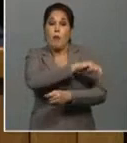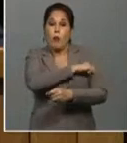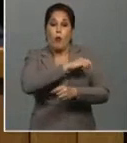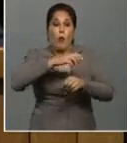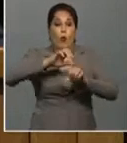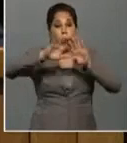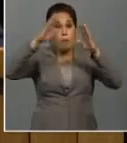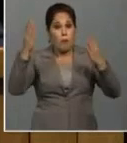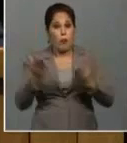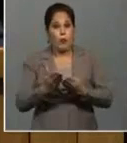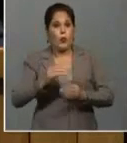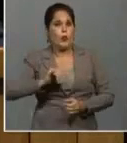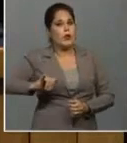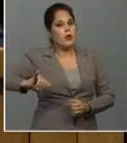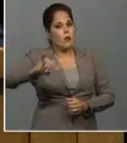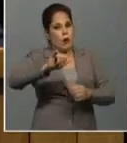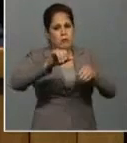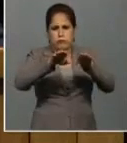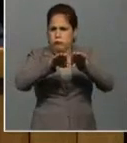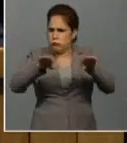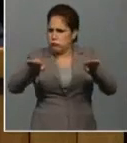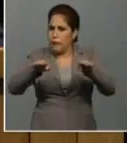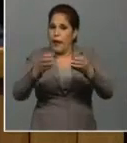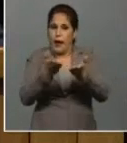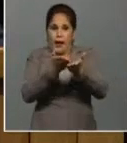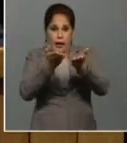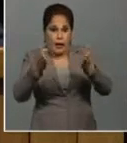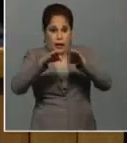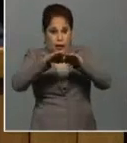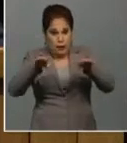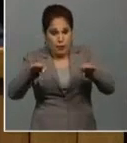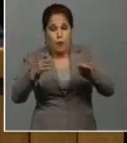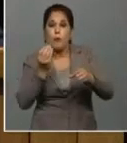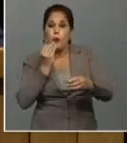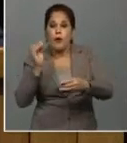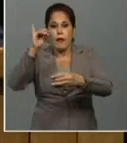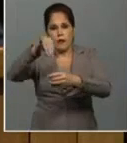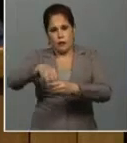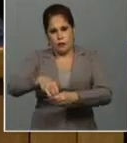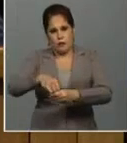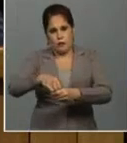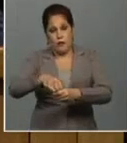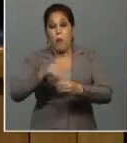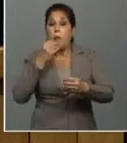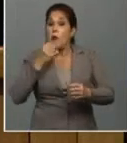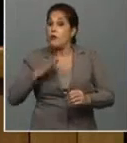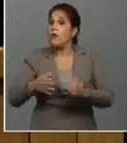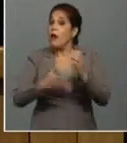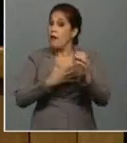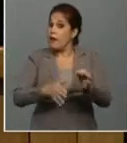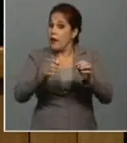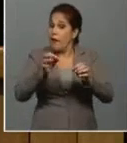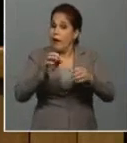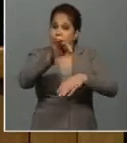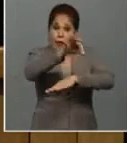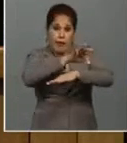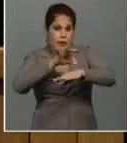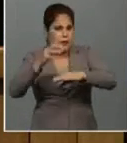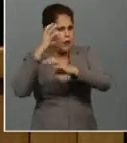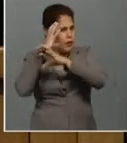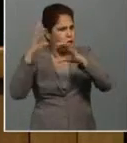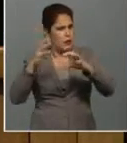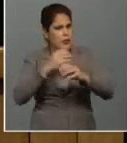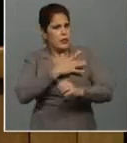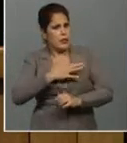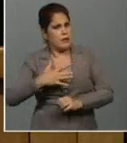más justo equitativo equilibrado e inclusivo es la posibilidad real de diseñar con inteligencia y